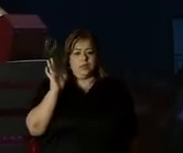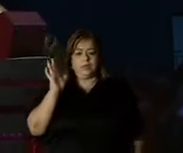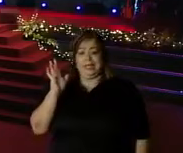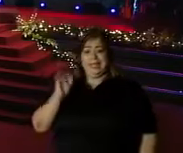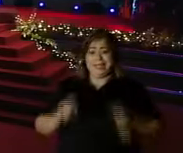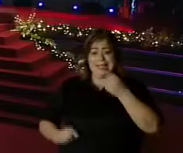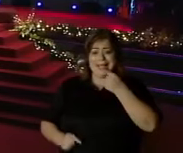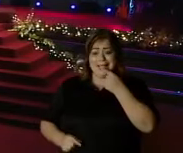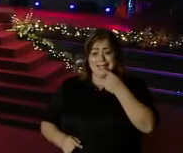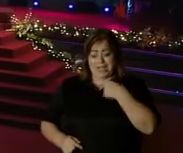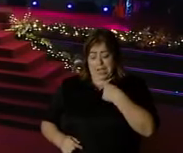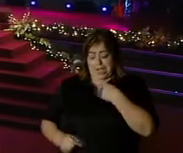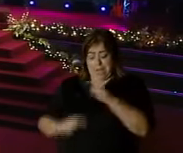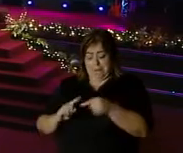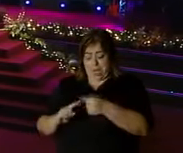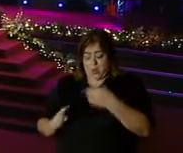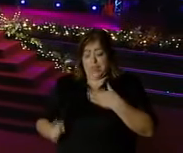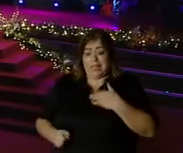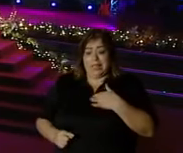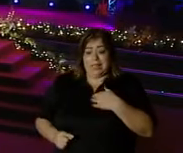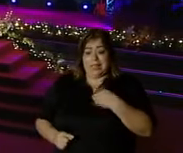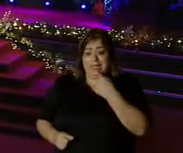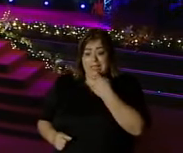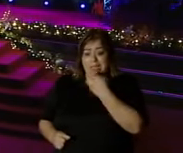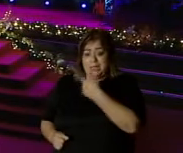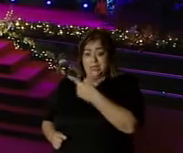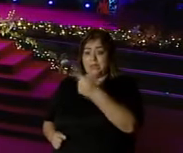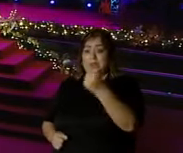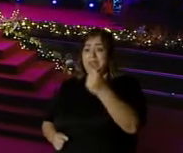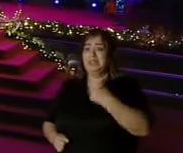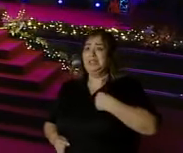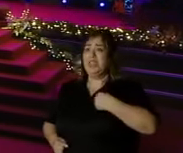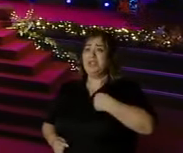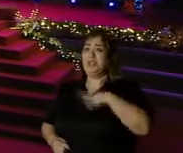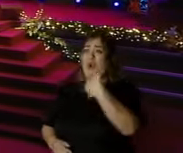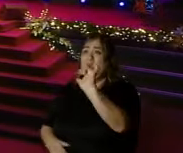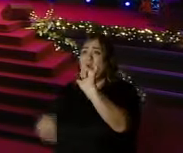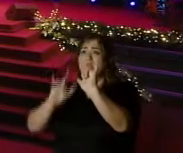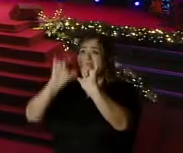mí, díselo, iglesia, que te amo